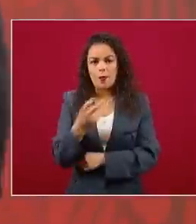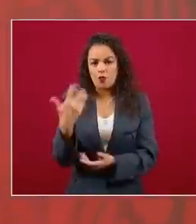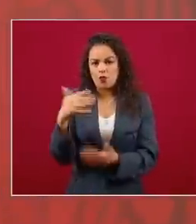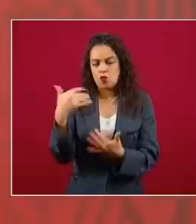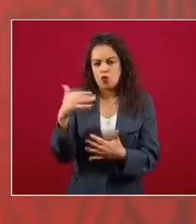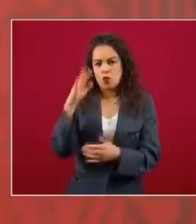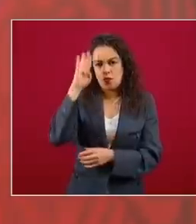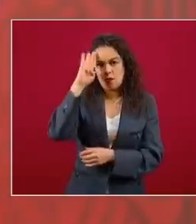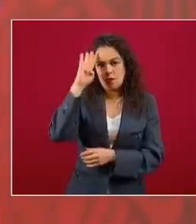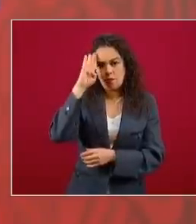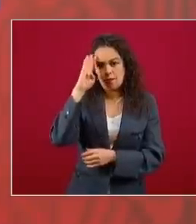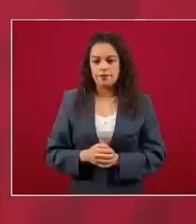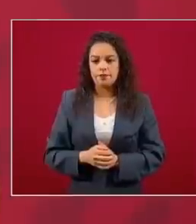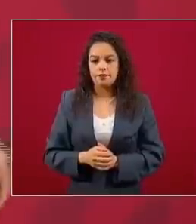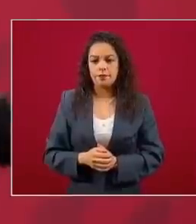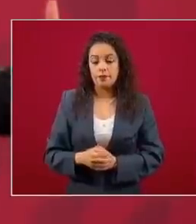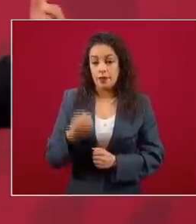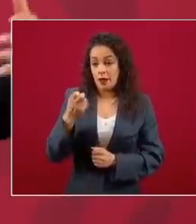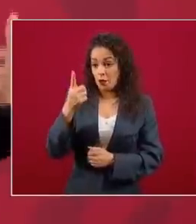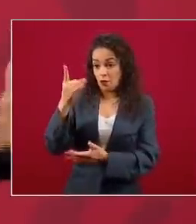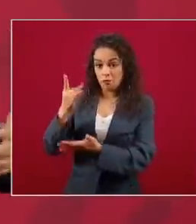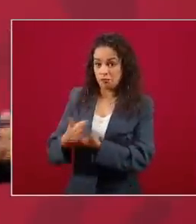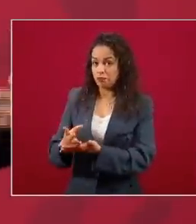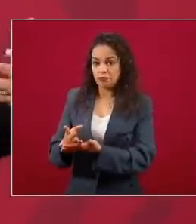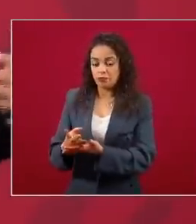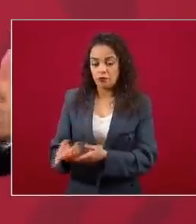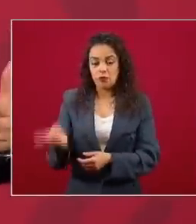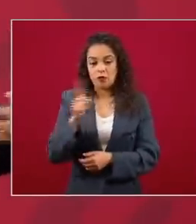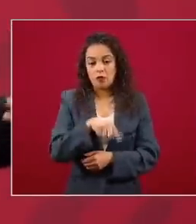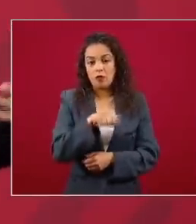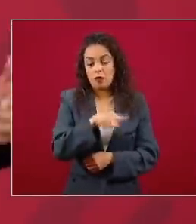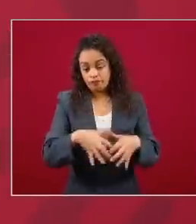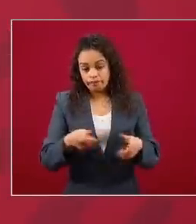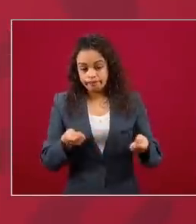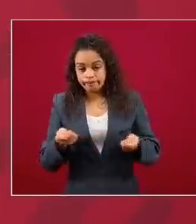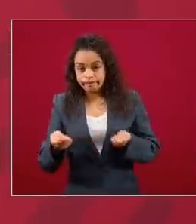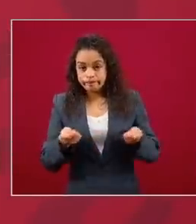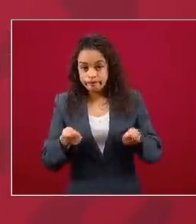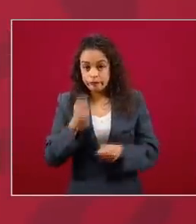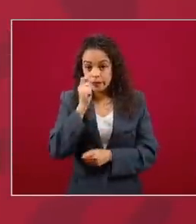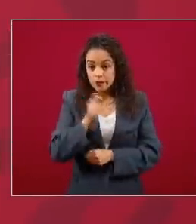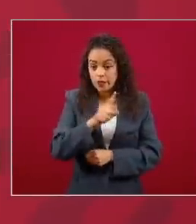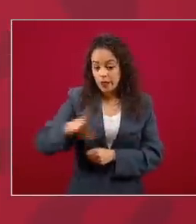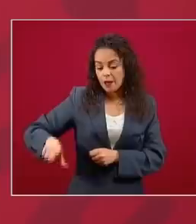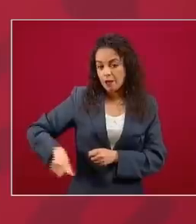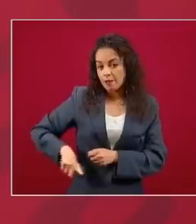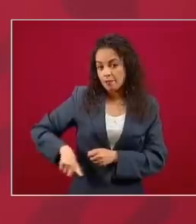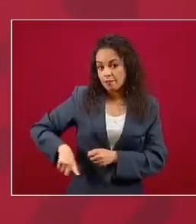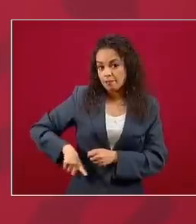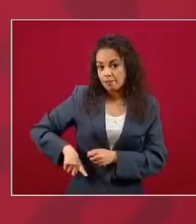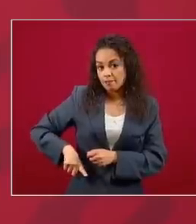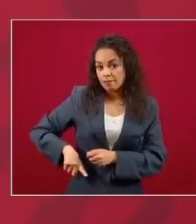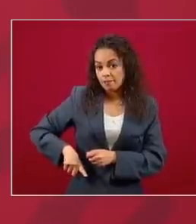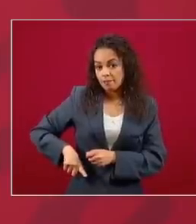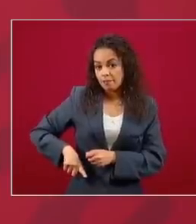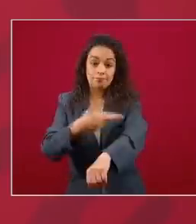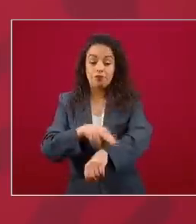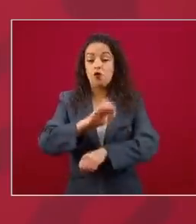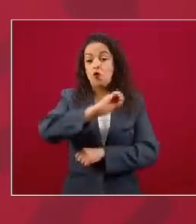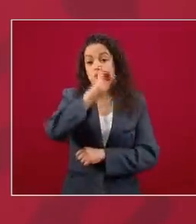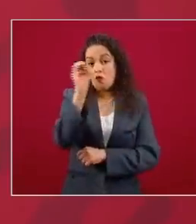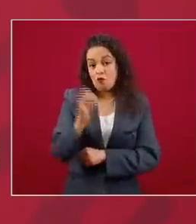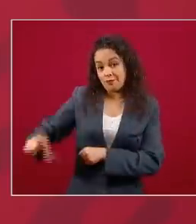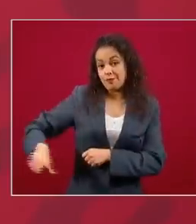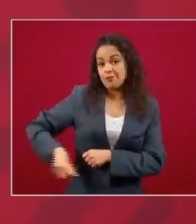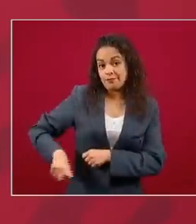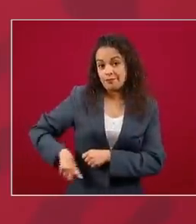eso, que las plantas están controladas por los gobiernos, hay que hacer gestiones con los gobiernos